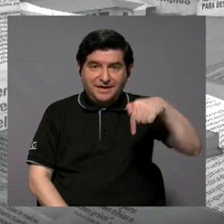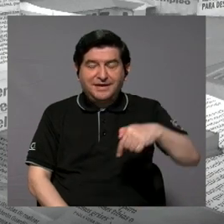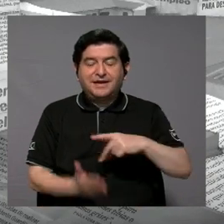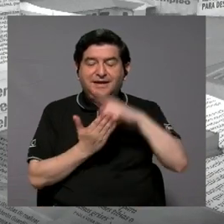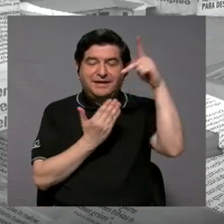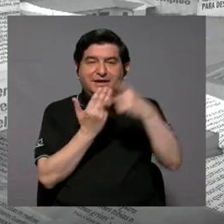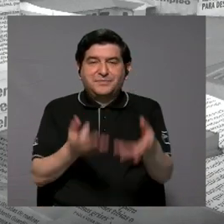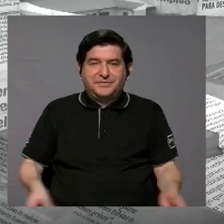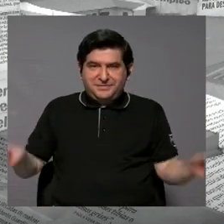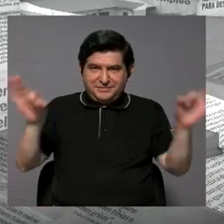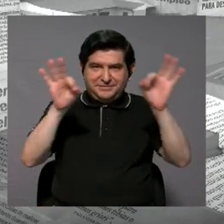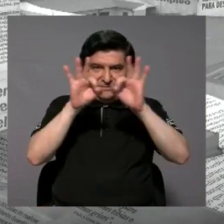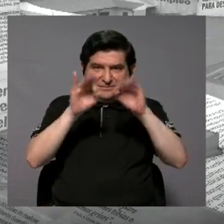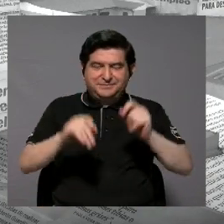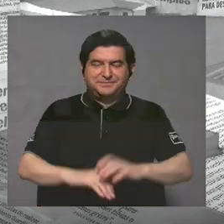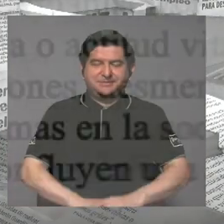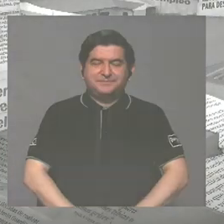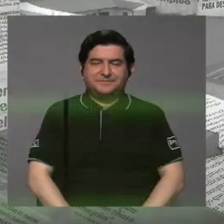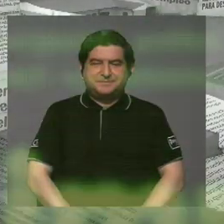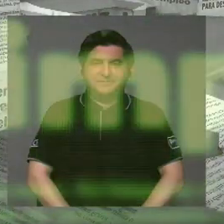que importa.